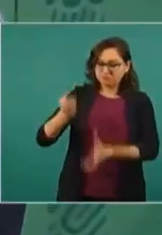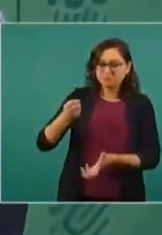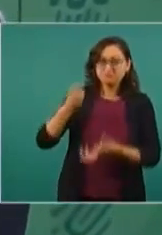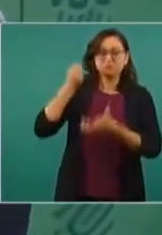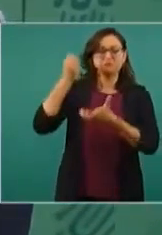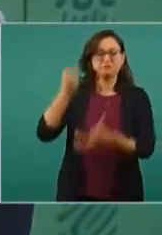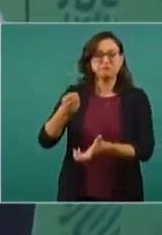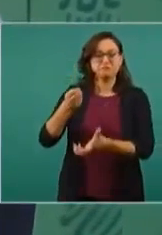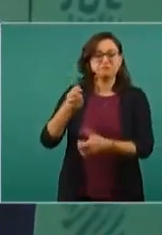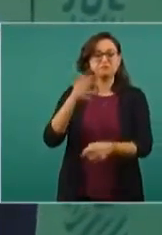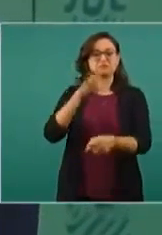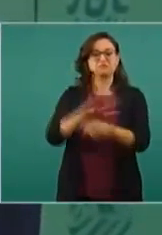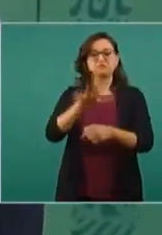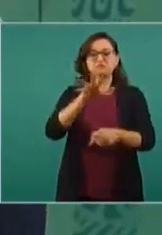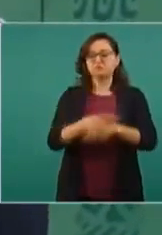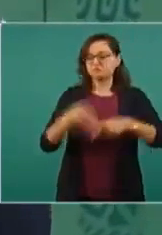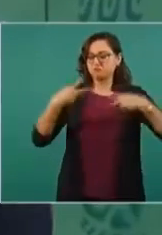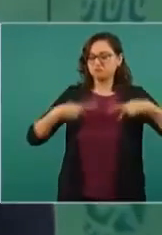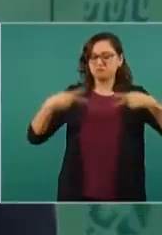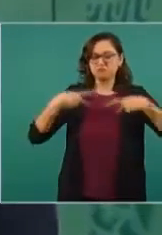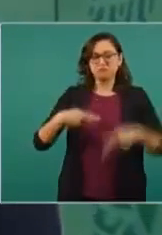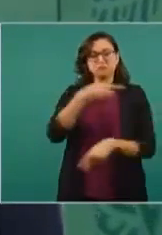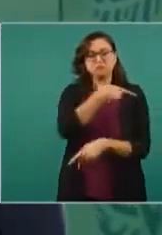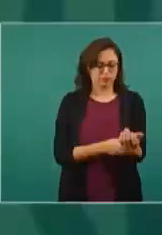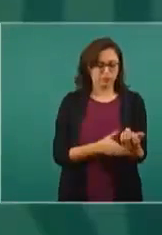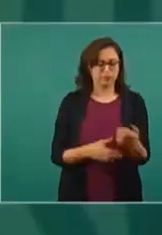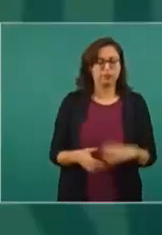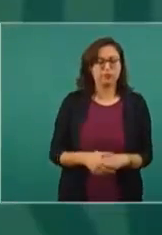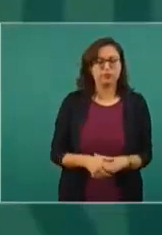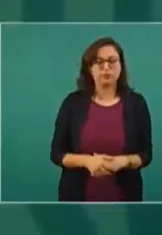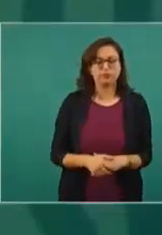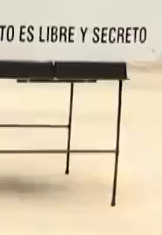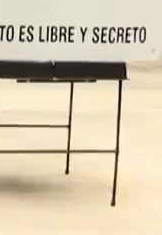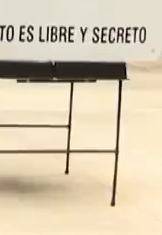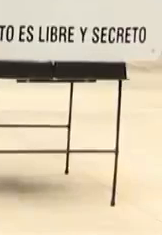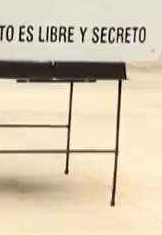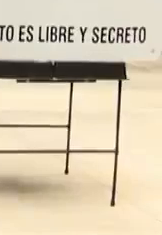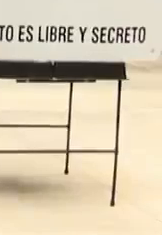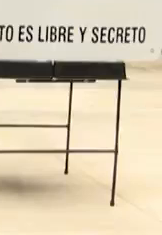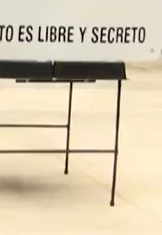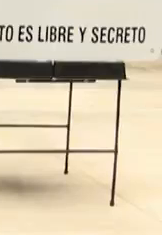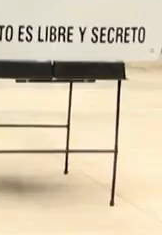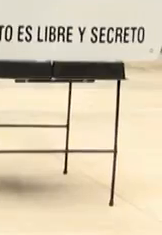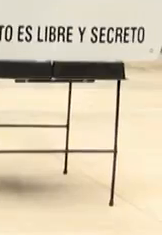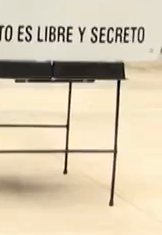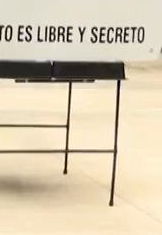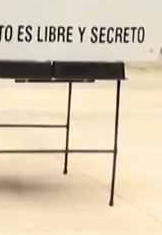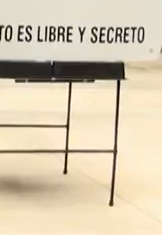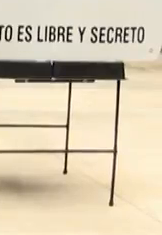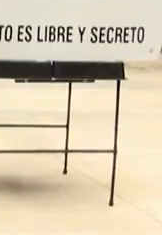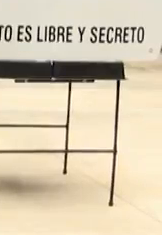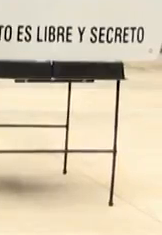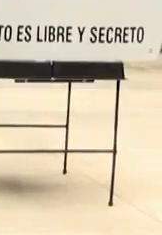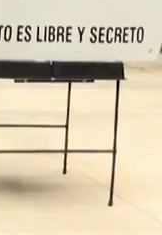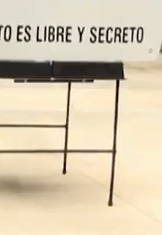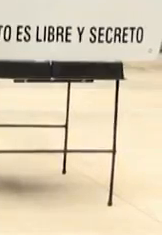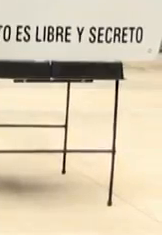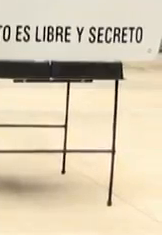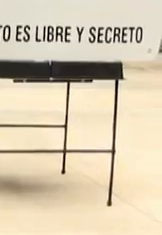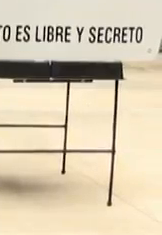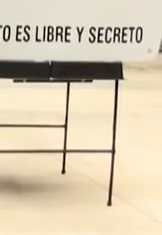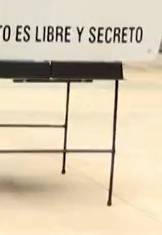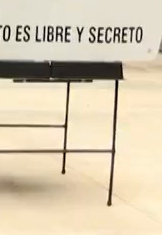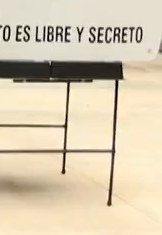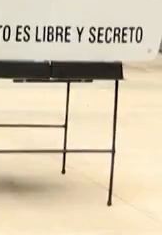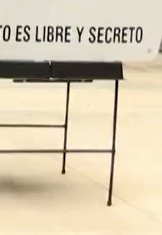Cámara de Diputados. No obstante, hay destacar que Morena ganó 11 de las 15 gobernaturas que estaban en juego. Esta situación amerita un análisis más